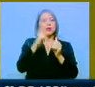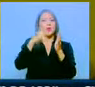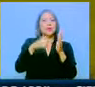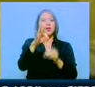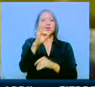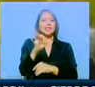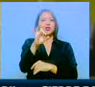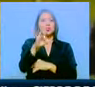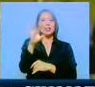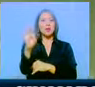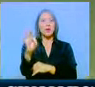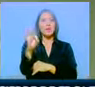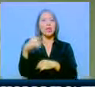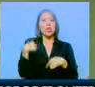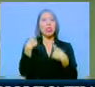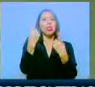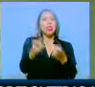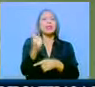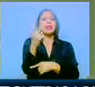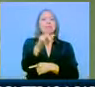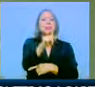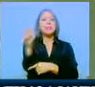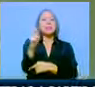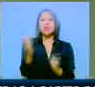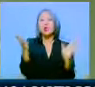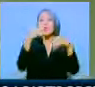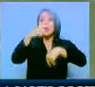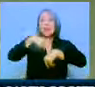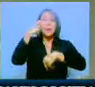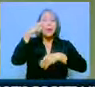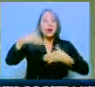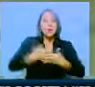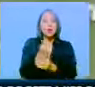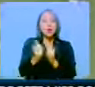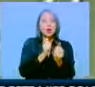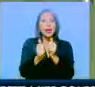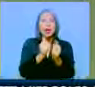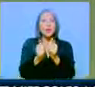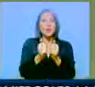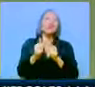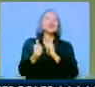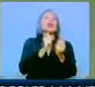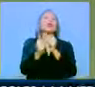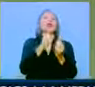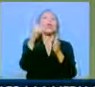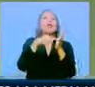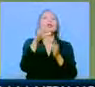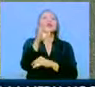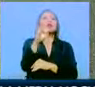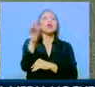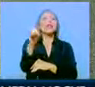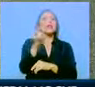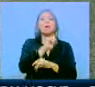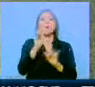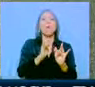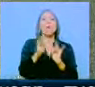duró 13 meses. Ya sin tiempo para disputar un nuevo torneo, la temporada de 1990 se declaró desierta.